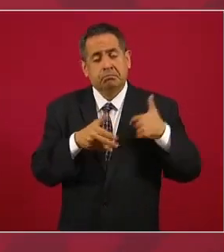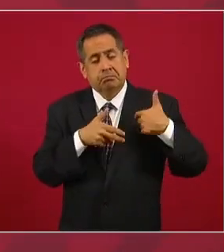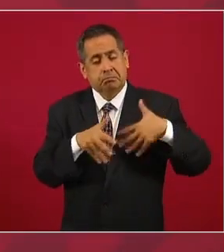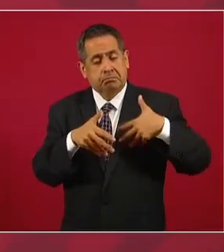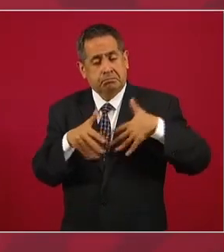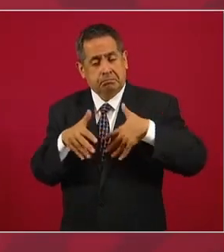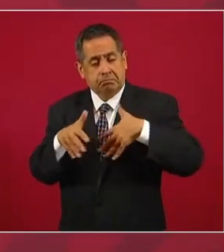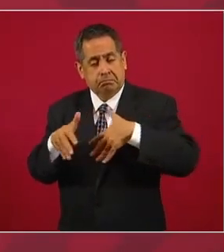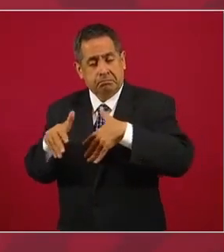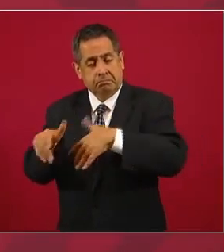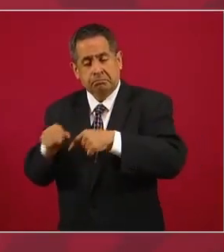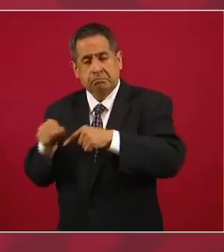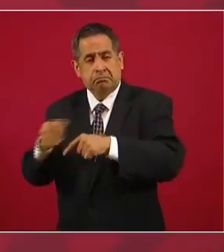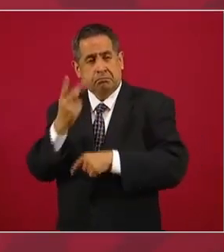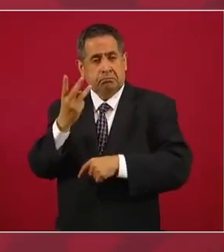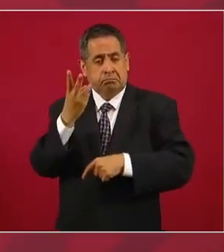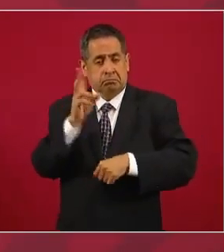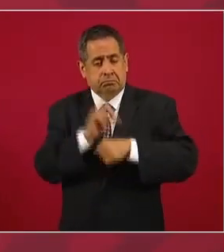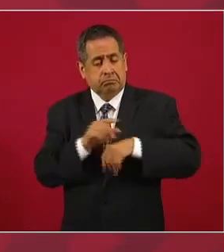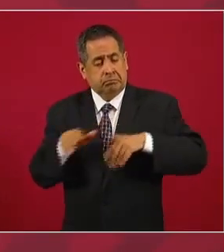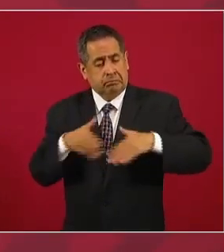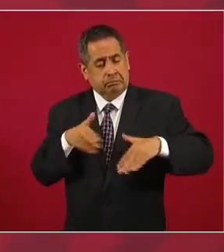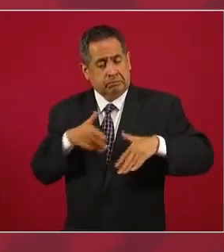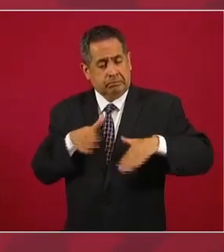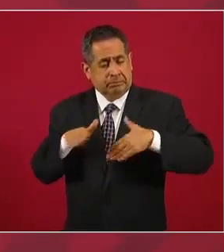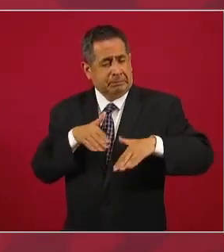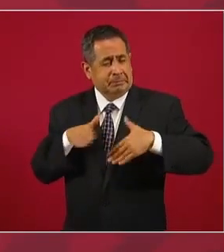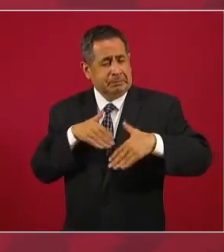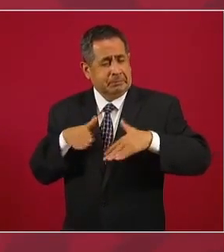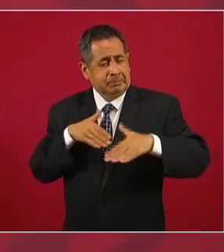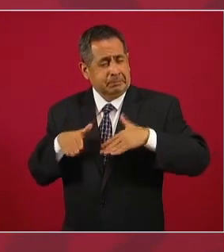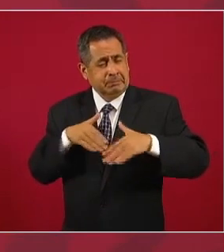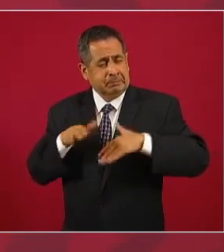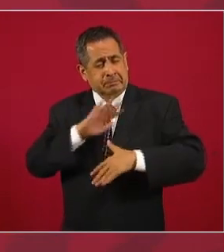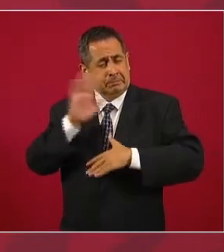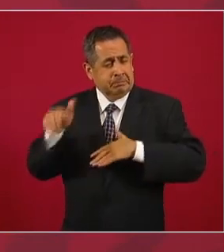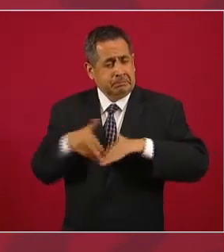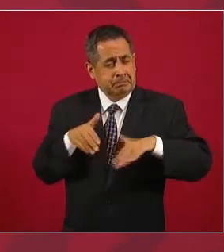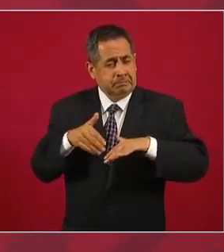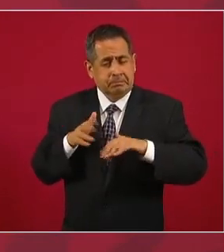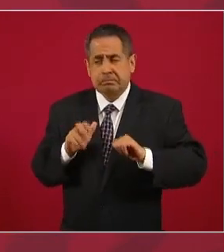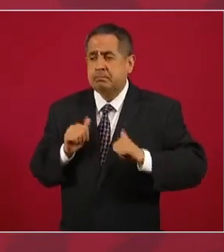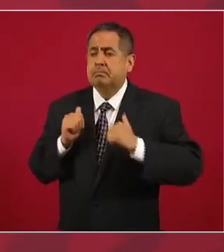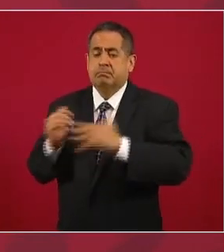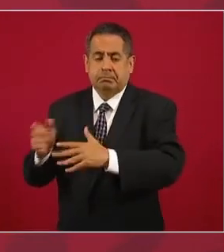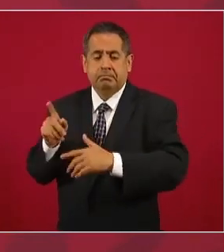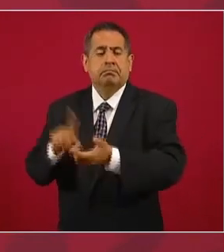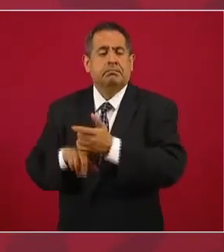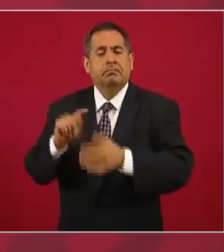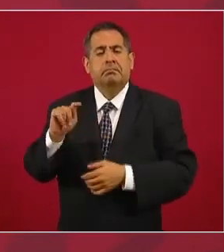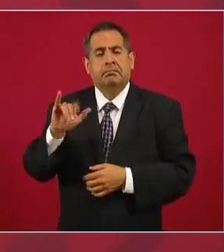salían peregrinaciones 2-3 días de camino para llegar a Tila.